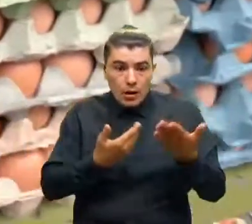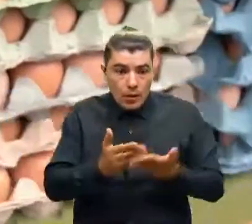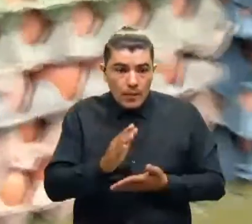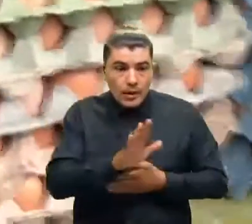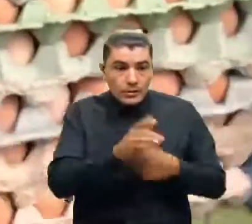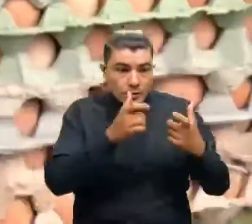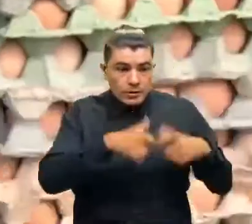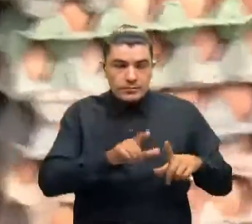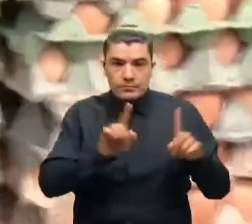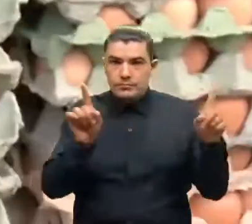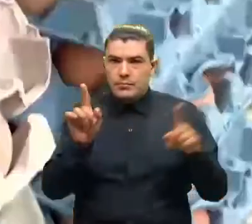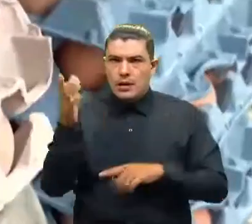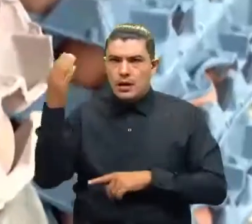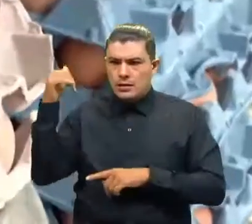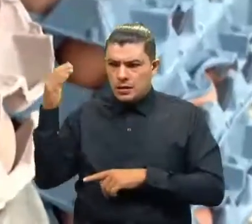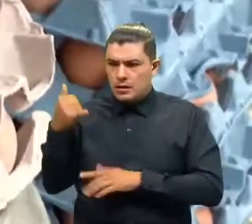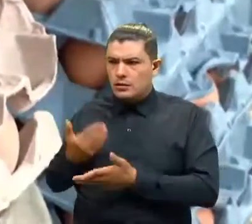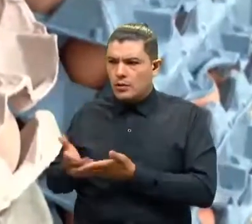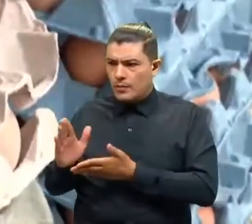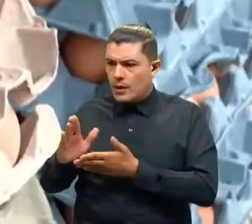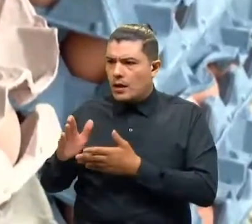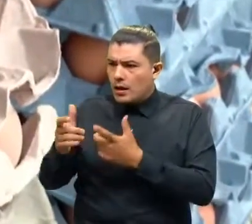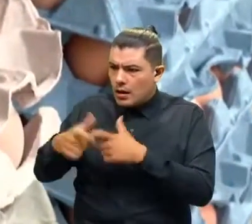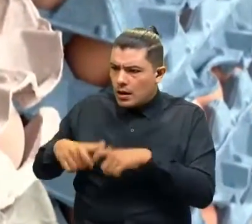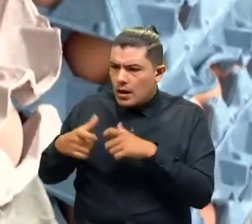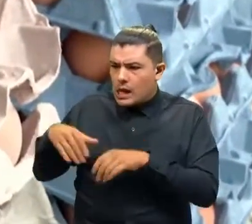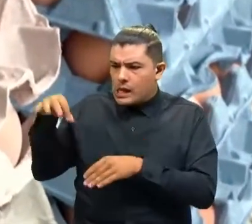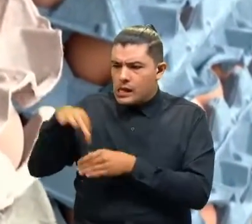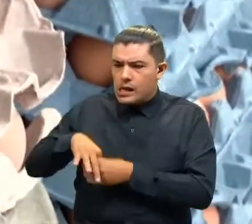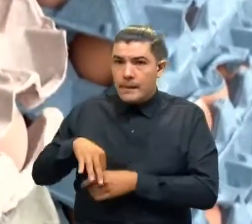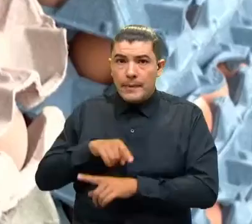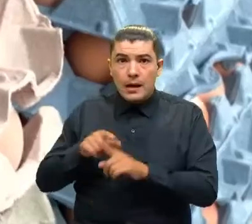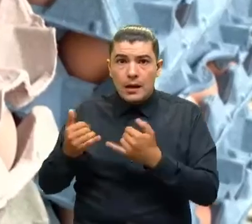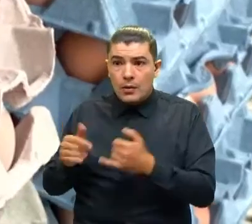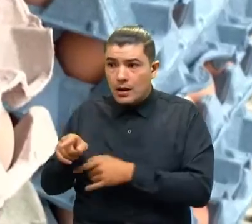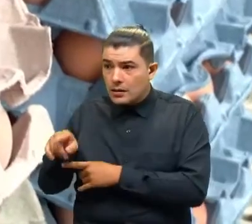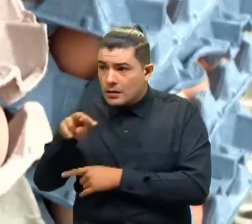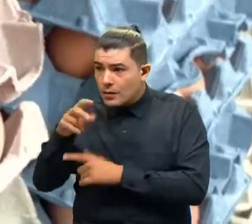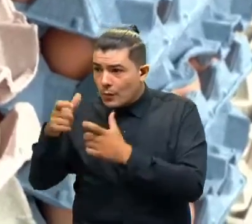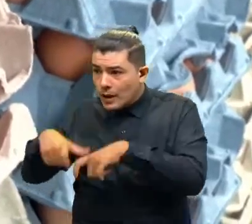Antes se utilizaba como medida de ahorro, pero ahora su precio es igual que el de la carne.